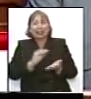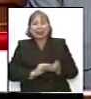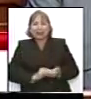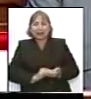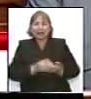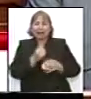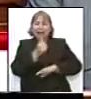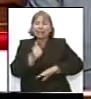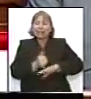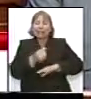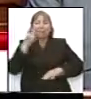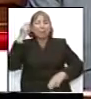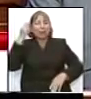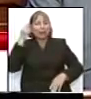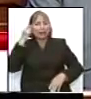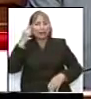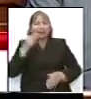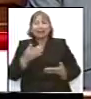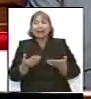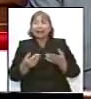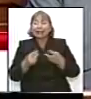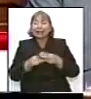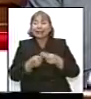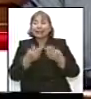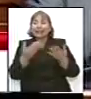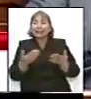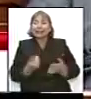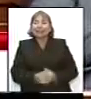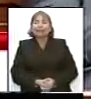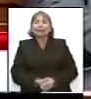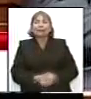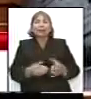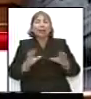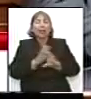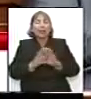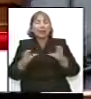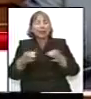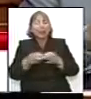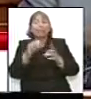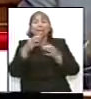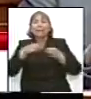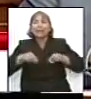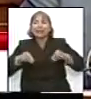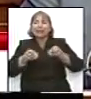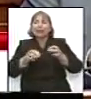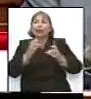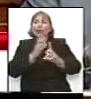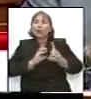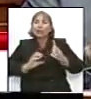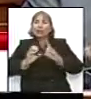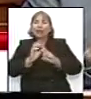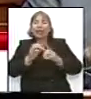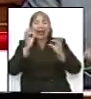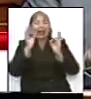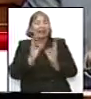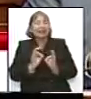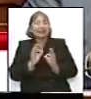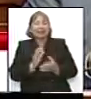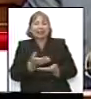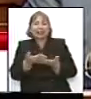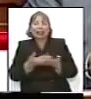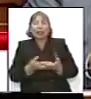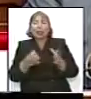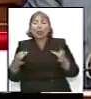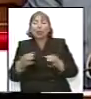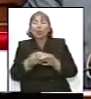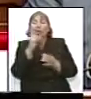de creación política. En este sentido, señor presidente, la Comisión de Cultura y Patrimonio Cultural ha dictaminado por